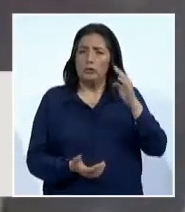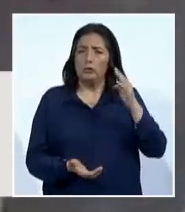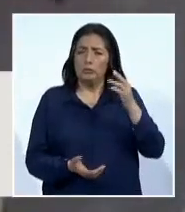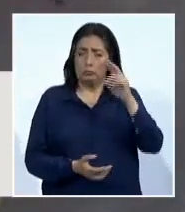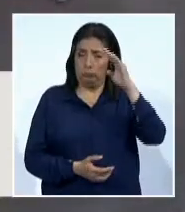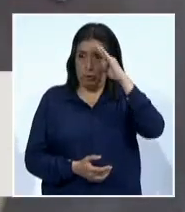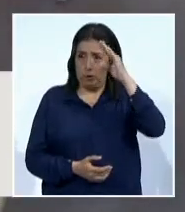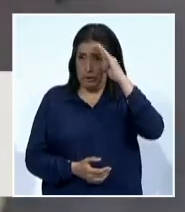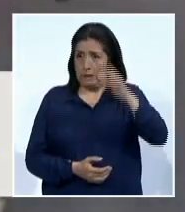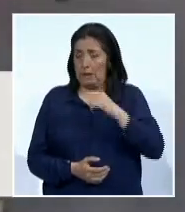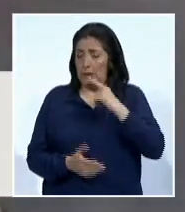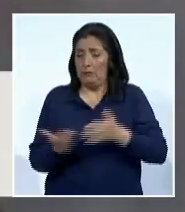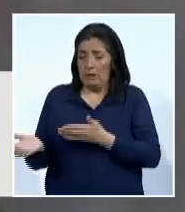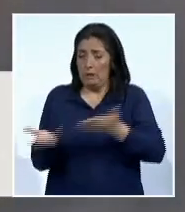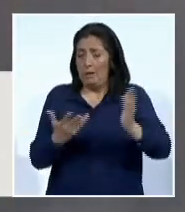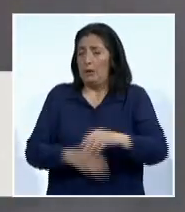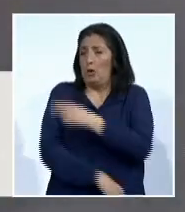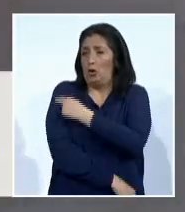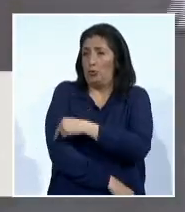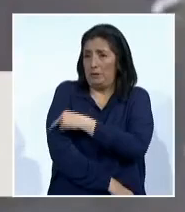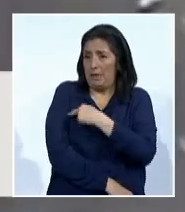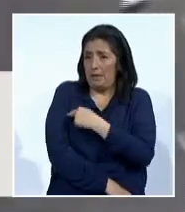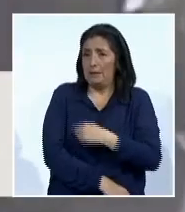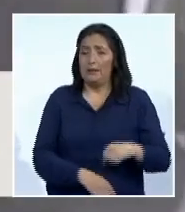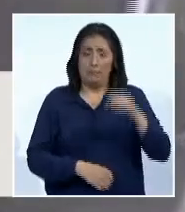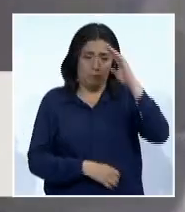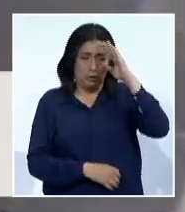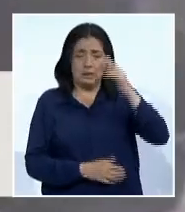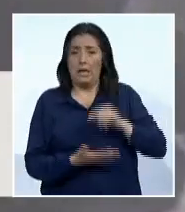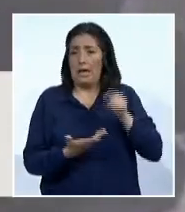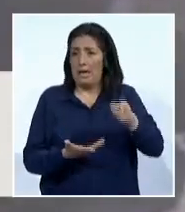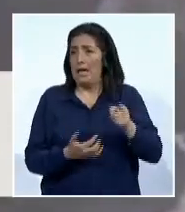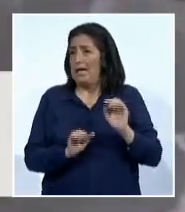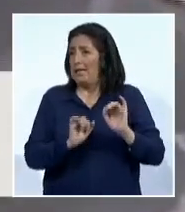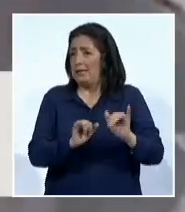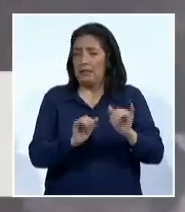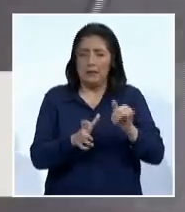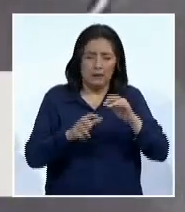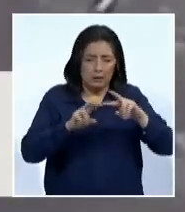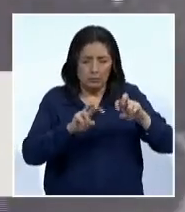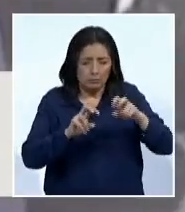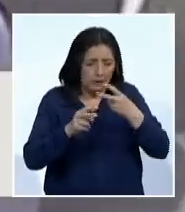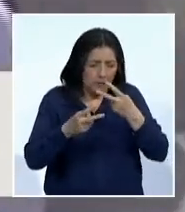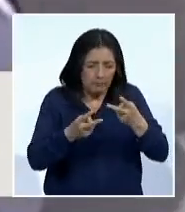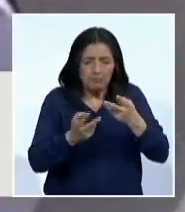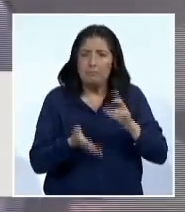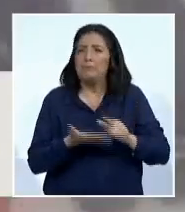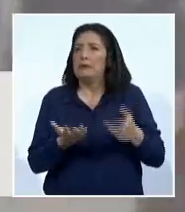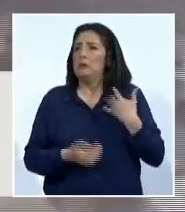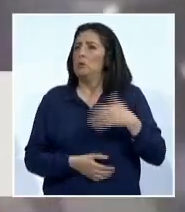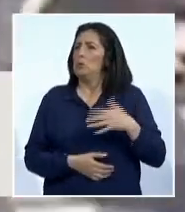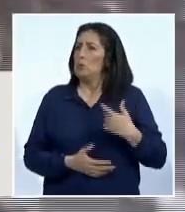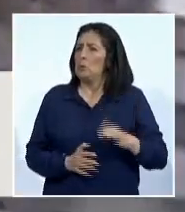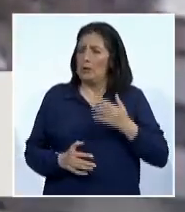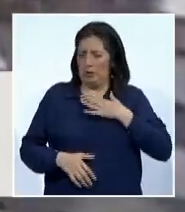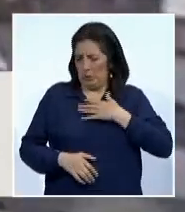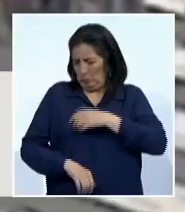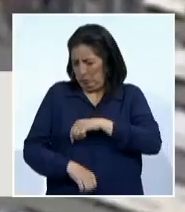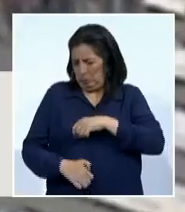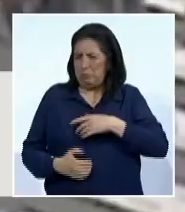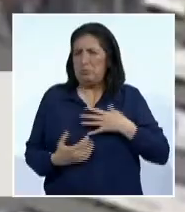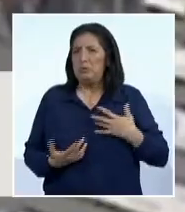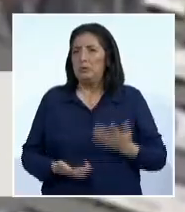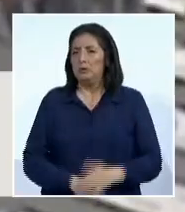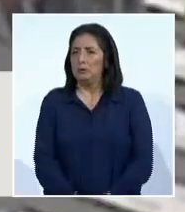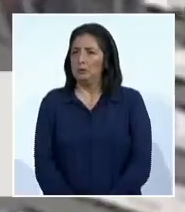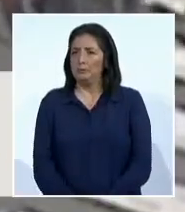Las dos suboficiales fueron conducidas al Hospital Central de la Policía, donde han quedado en observación ante las lesiones que han sufrido.